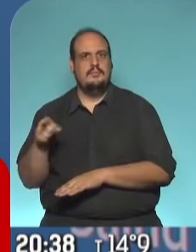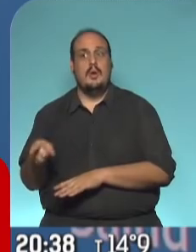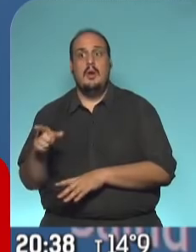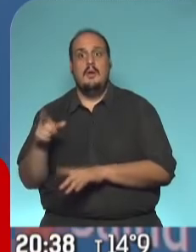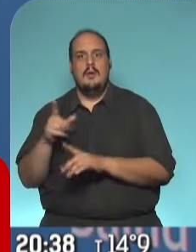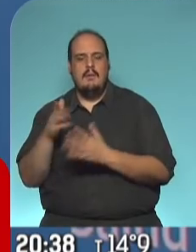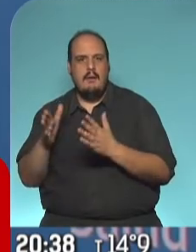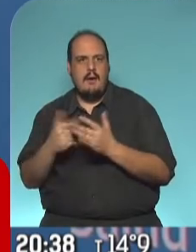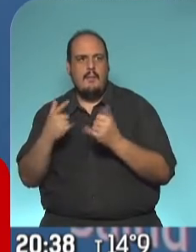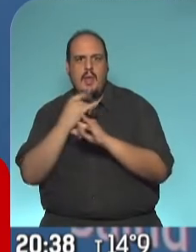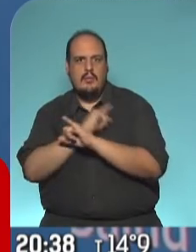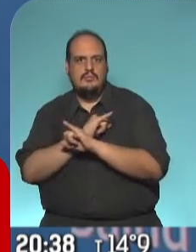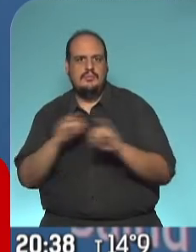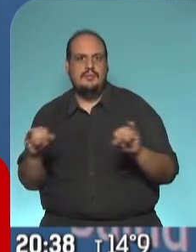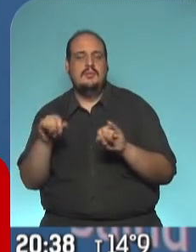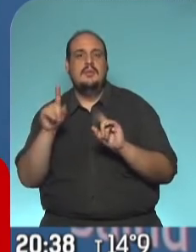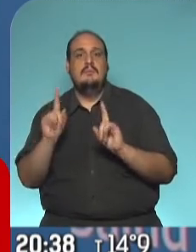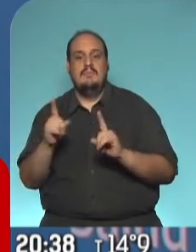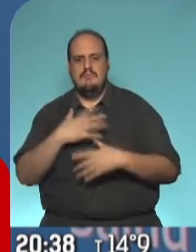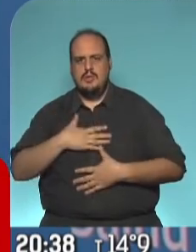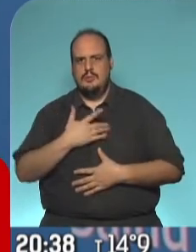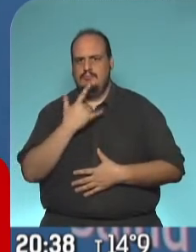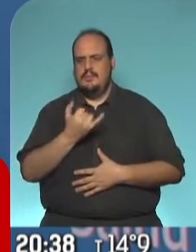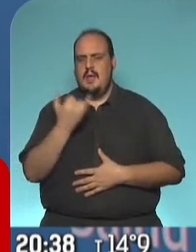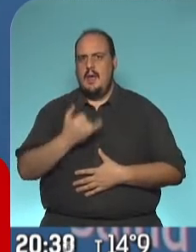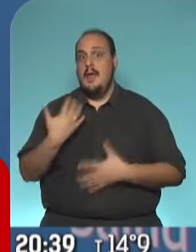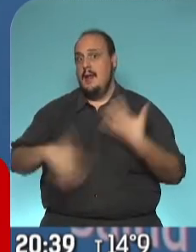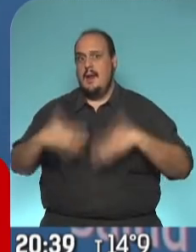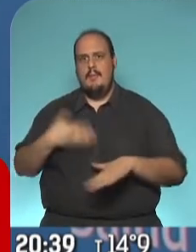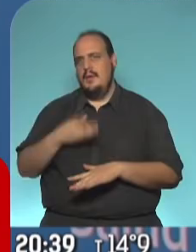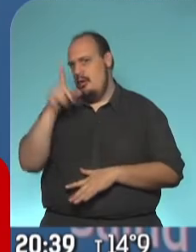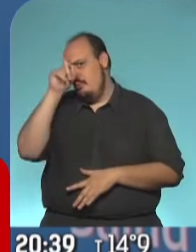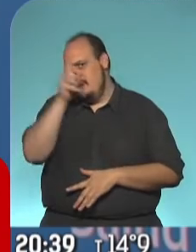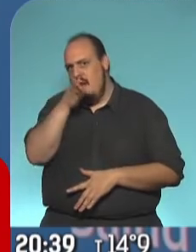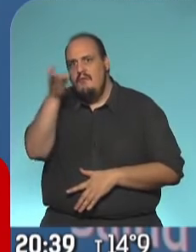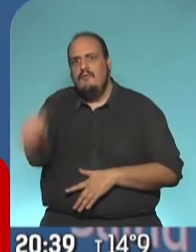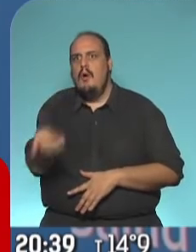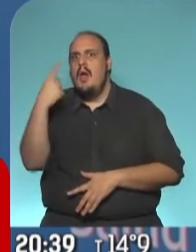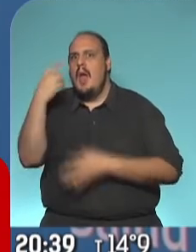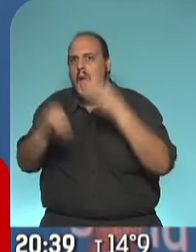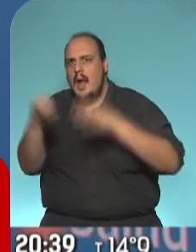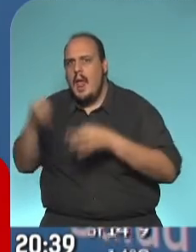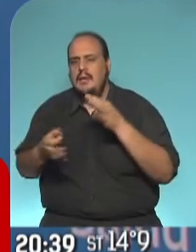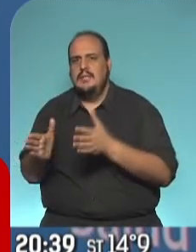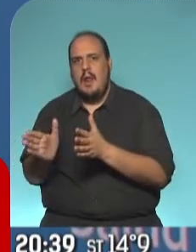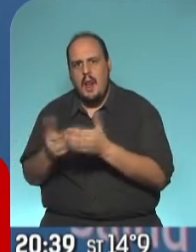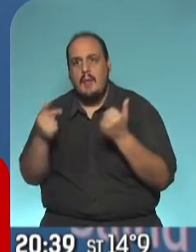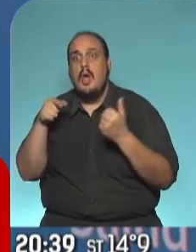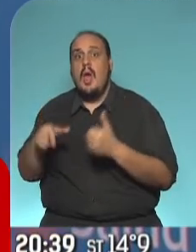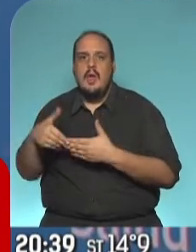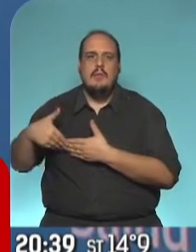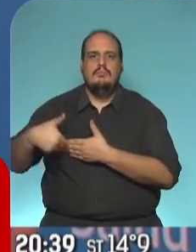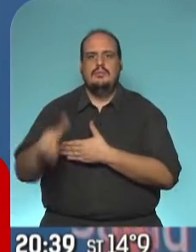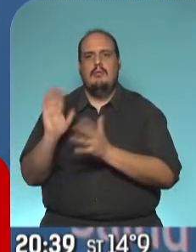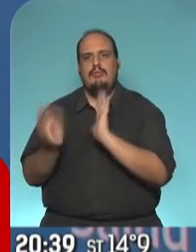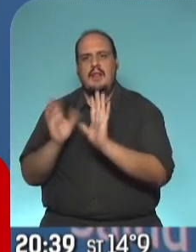comunicar rápidamente, de solicitar atención ante la aparición de síntomas, someterse a un diagnóstico precoz y a partir de ahí el